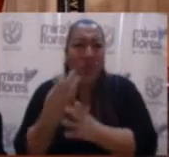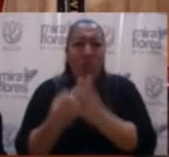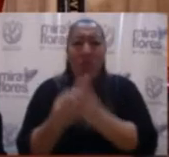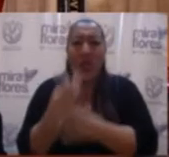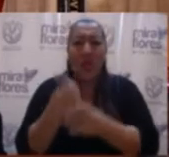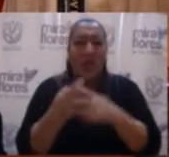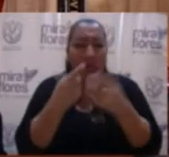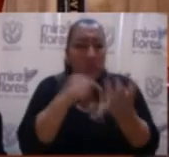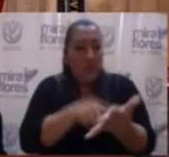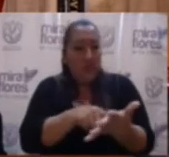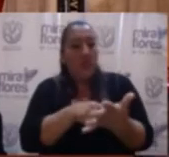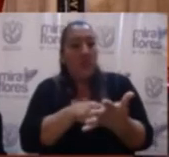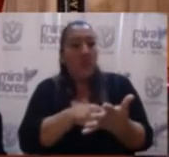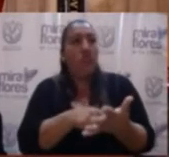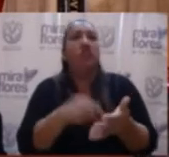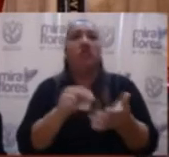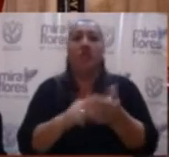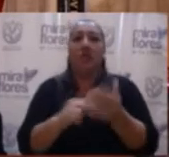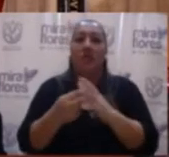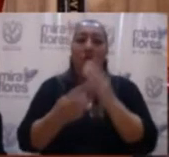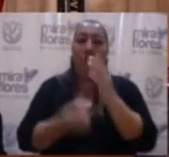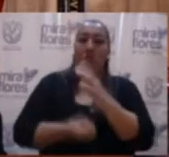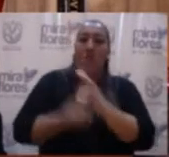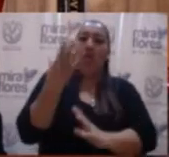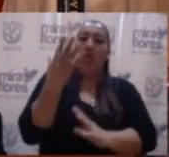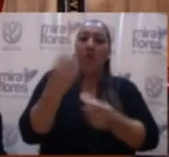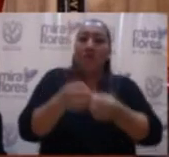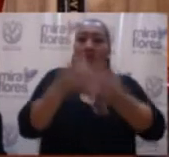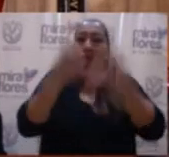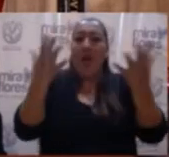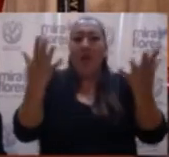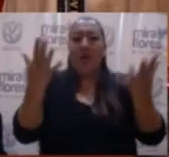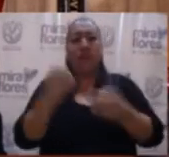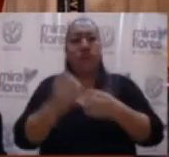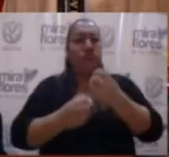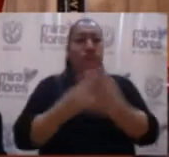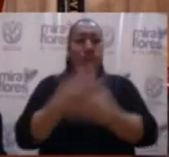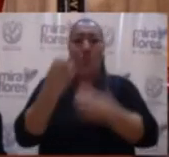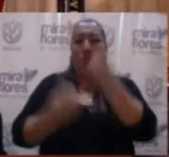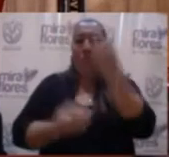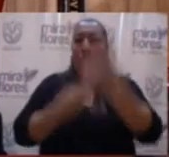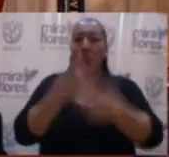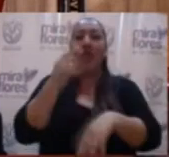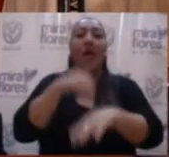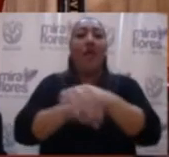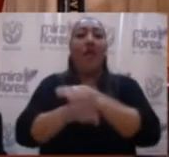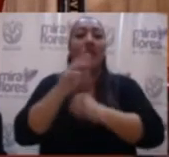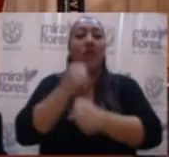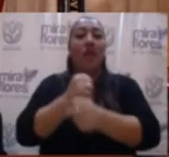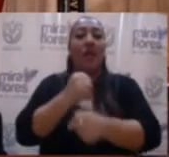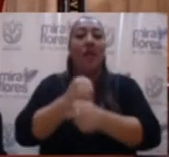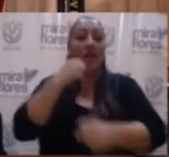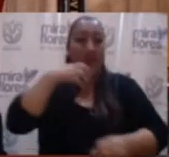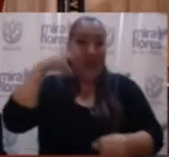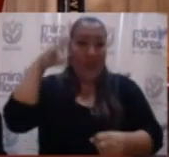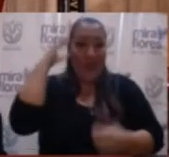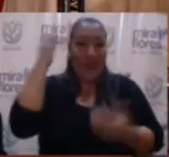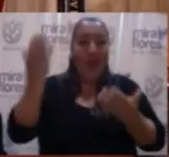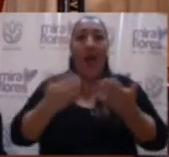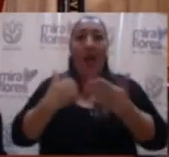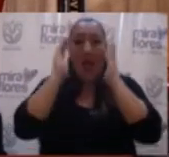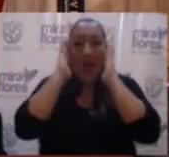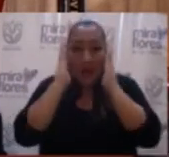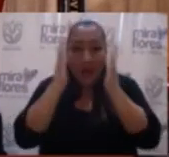nos posicionan pues por delante de lo que es la generación de un servicio para el ciudadano, es